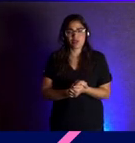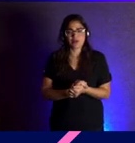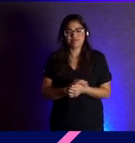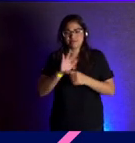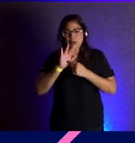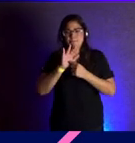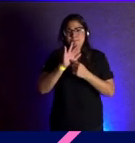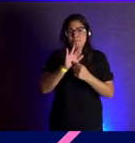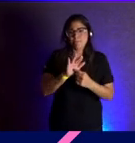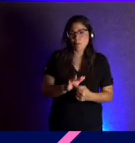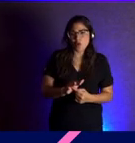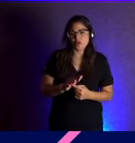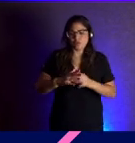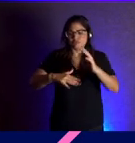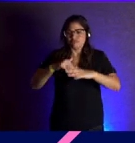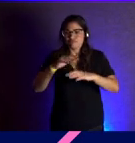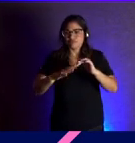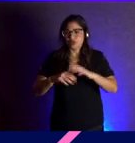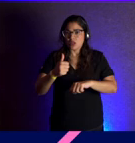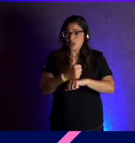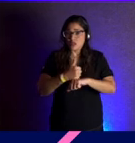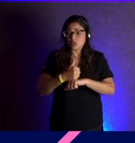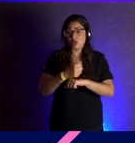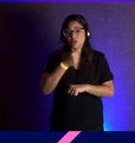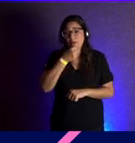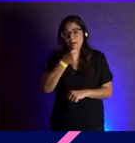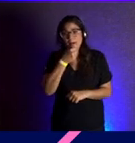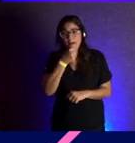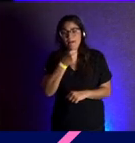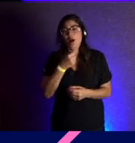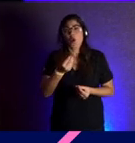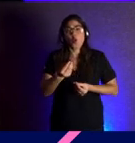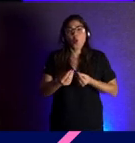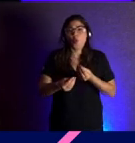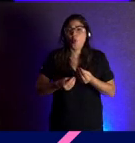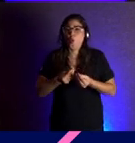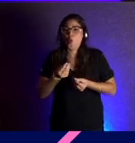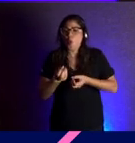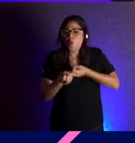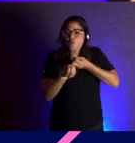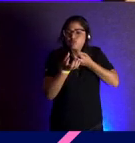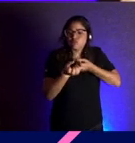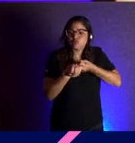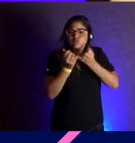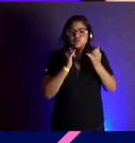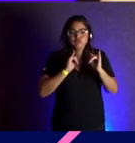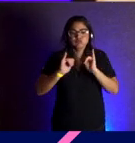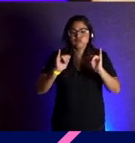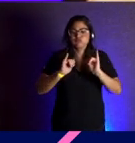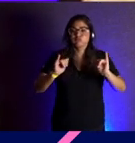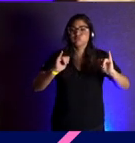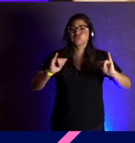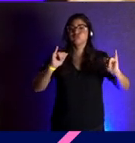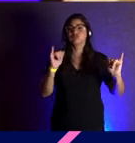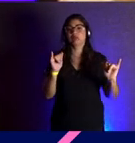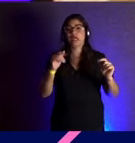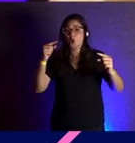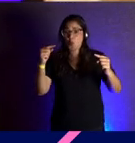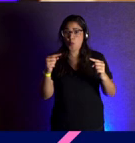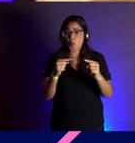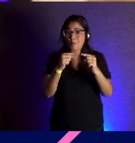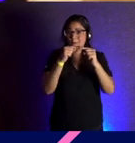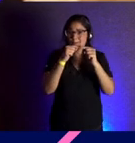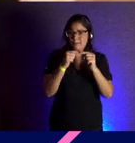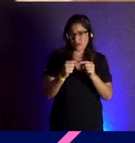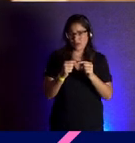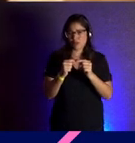causalidad es difícil? ¿Cómo comunicamos que hay consenso, pero que no significa que no pueda haber disidencia? ¿Cómo lo hacemos?